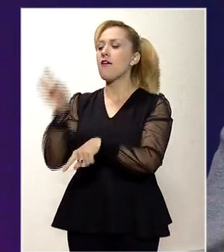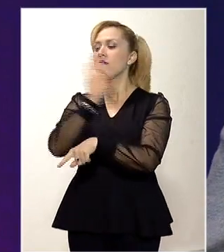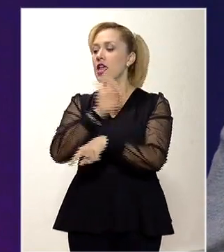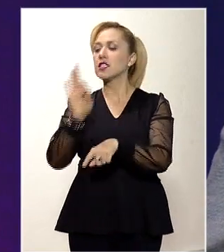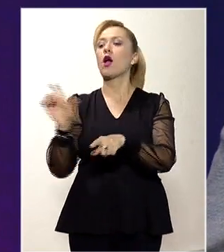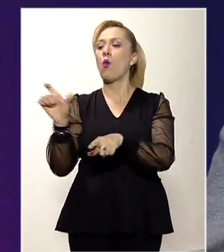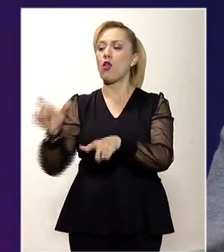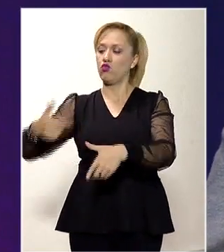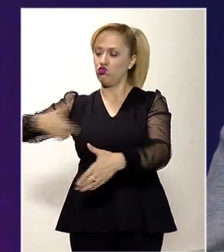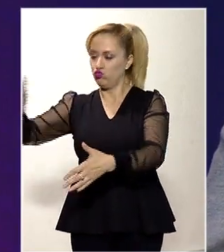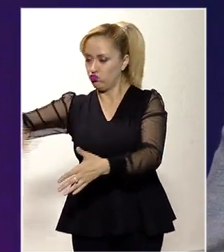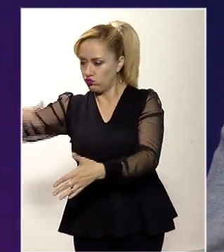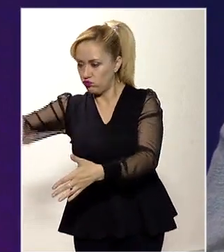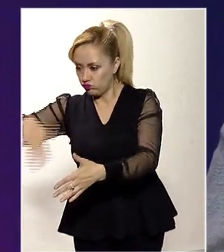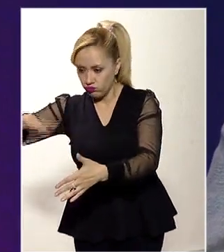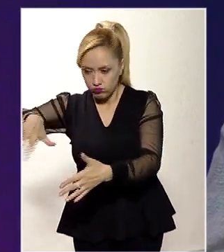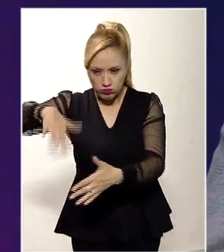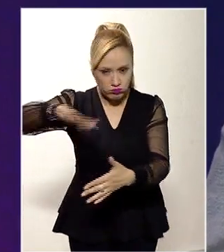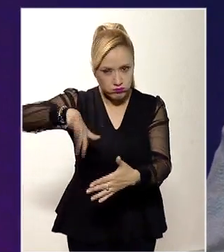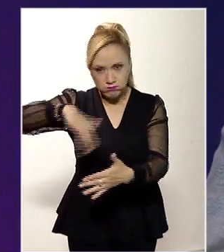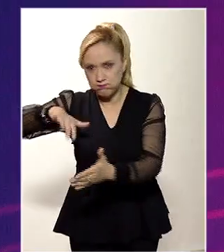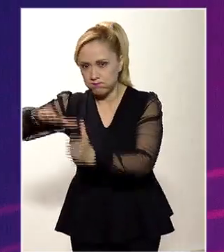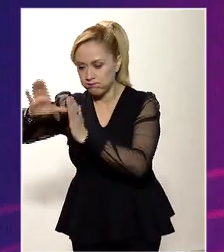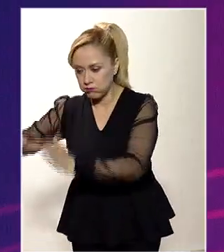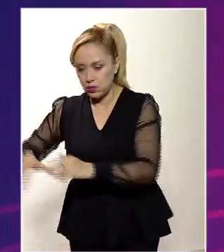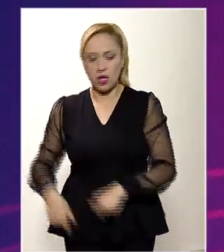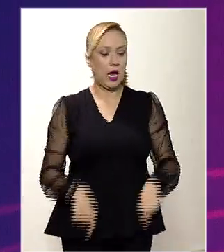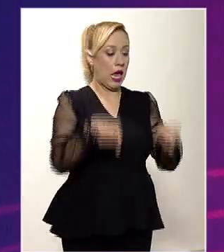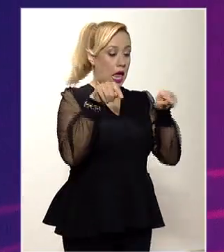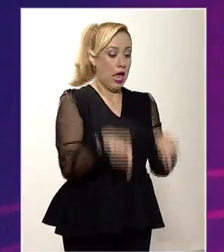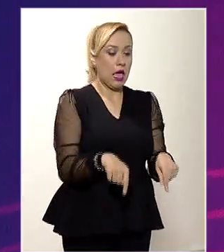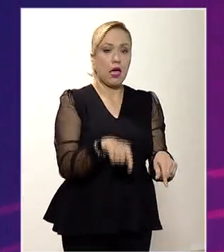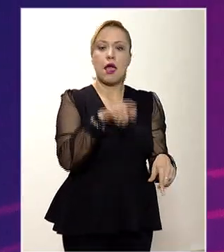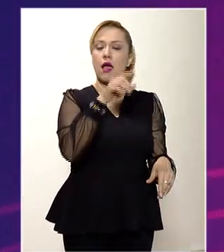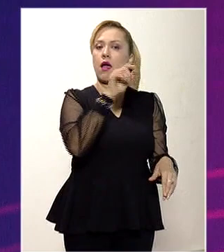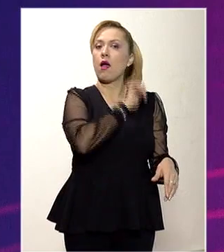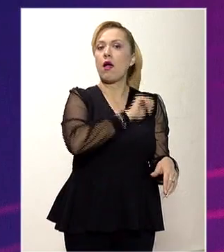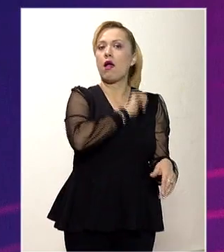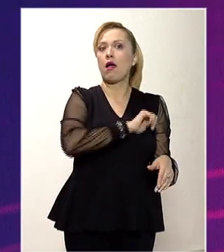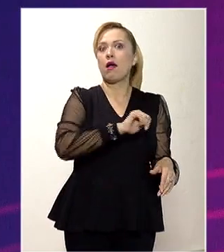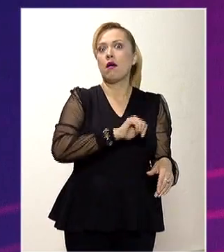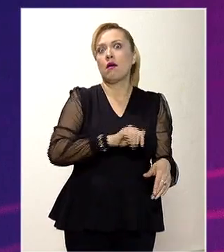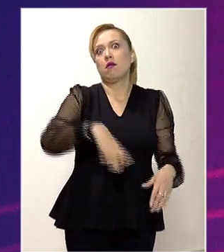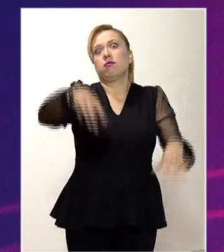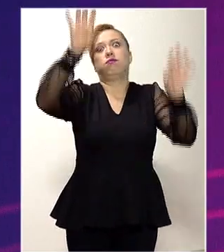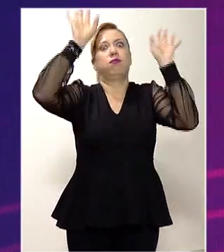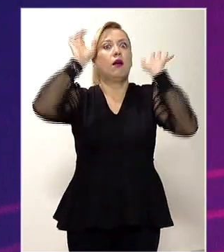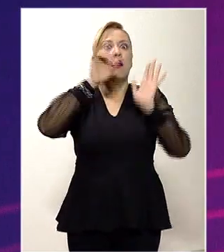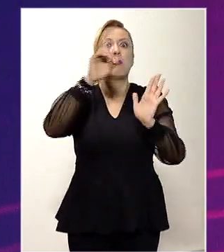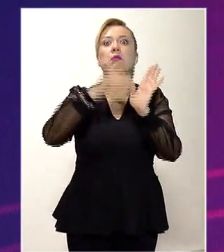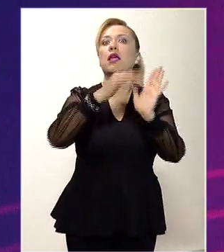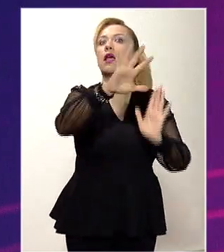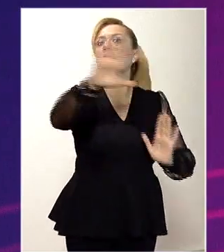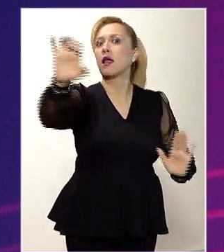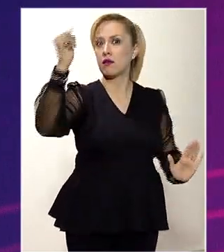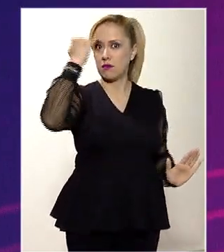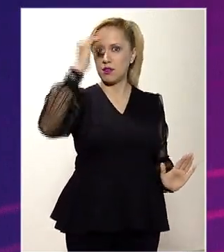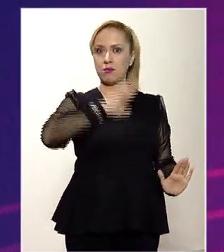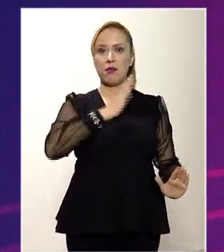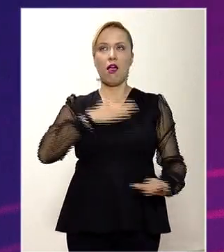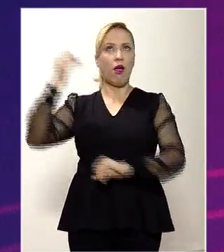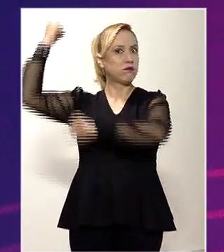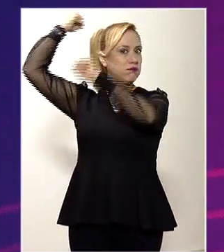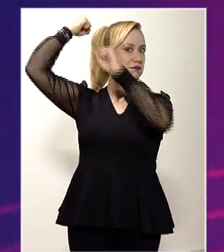y nosotros estamos buscando personas aquí, acá buscamos hasta desde los 60 o desde la conquista, si quieres, incluso, porque no hay un límite temporal.